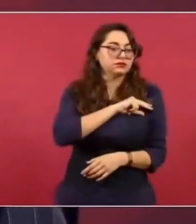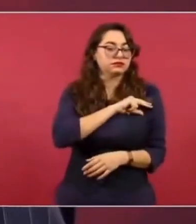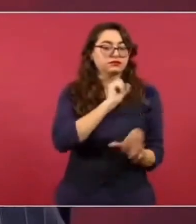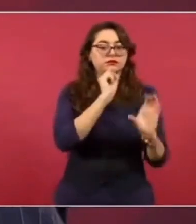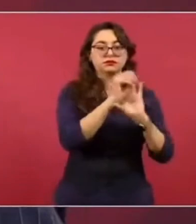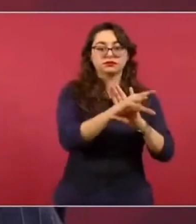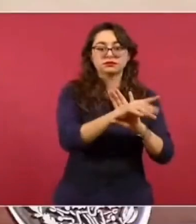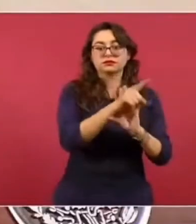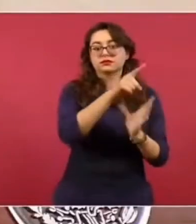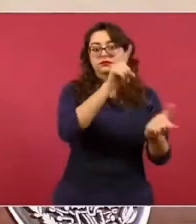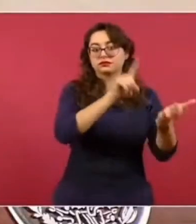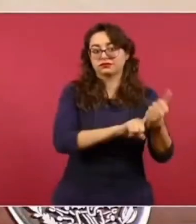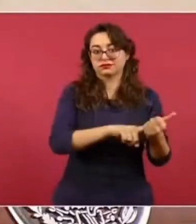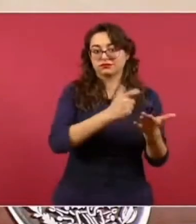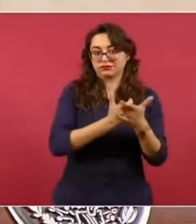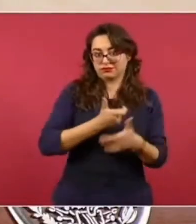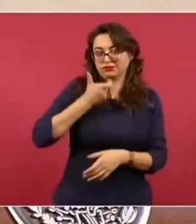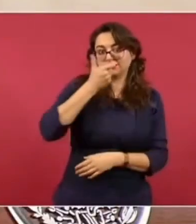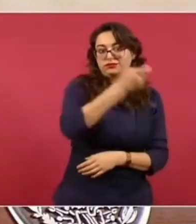Remesas.